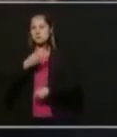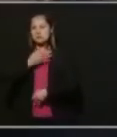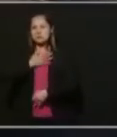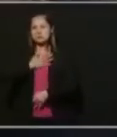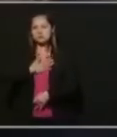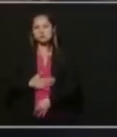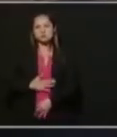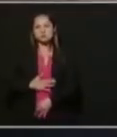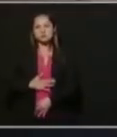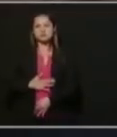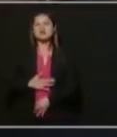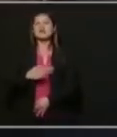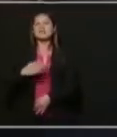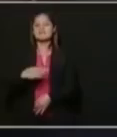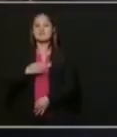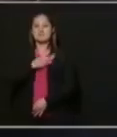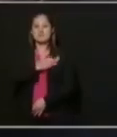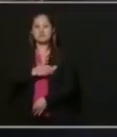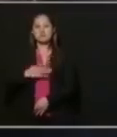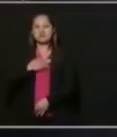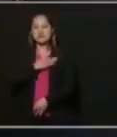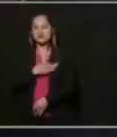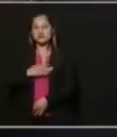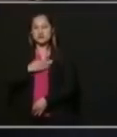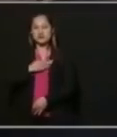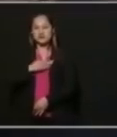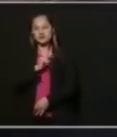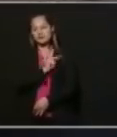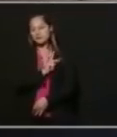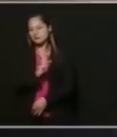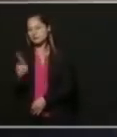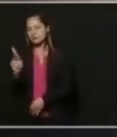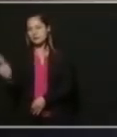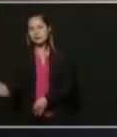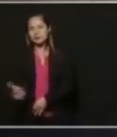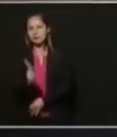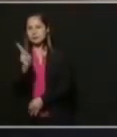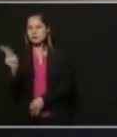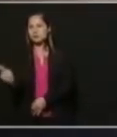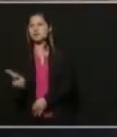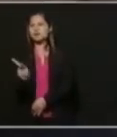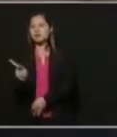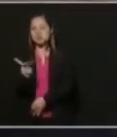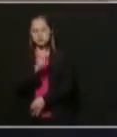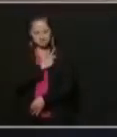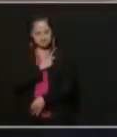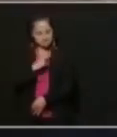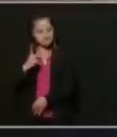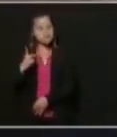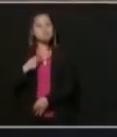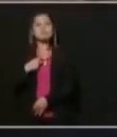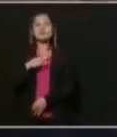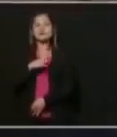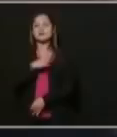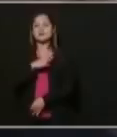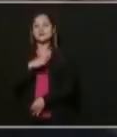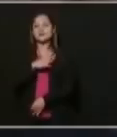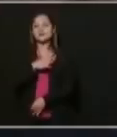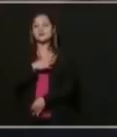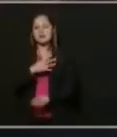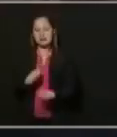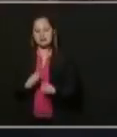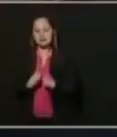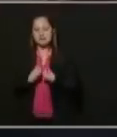felicidad que nuestro pueblo merece, y una nueva vida